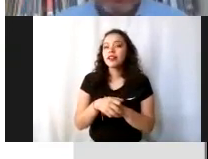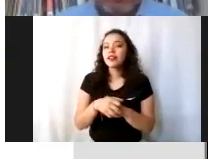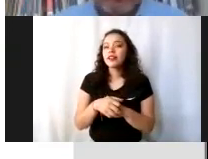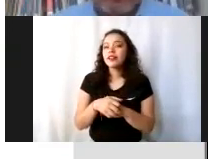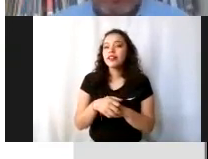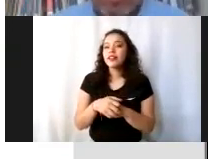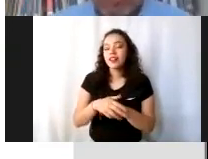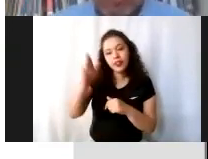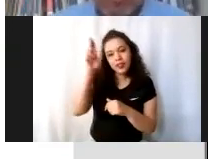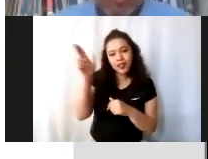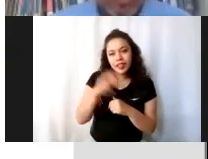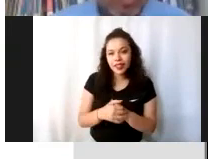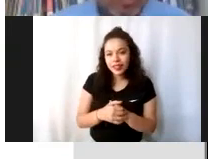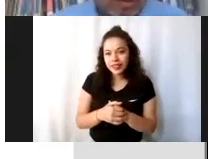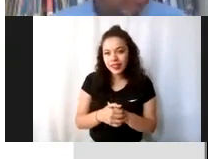¿Hola?